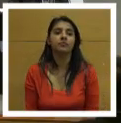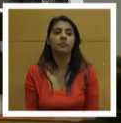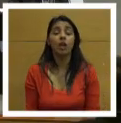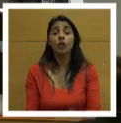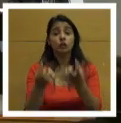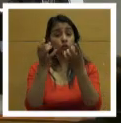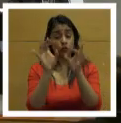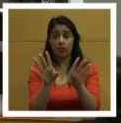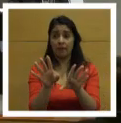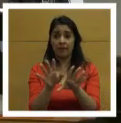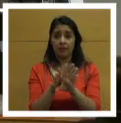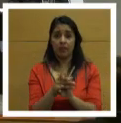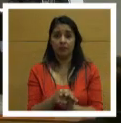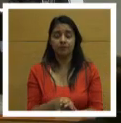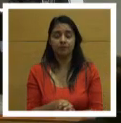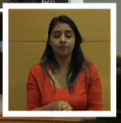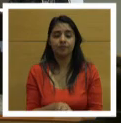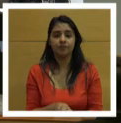Solamente